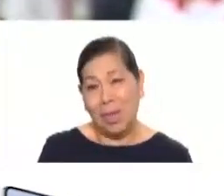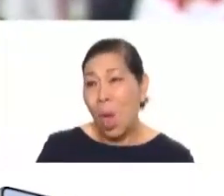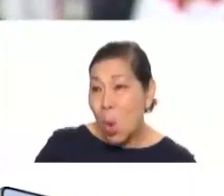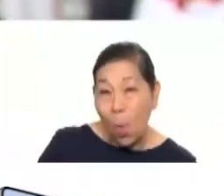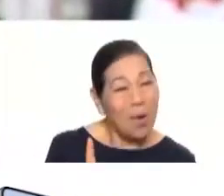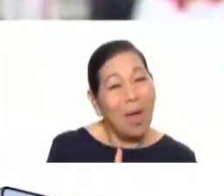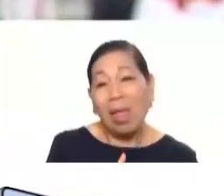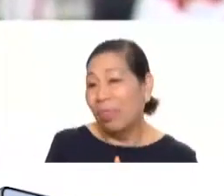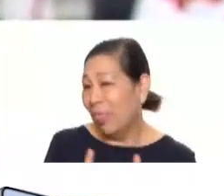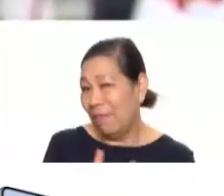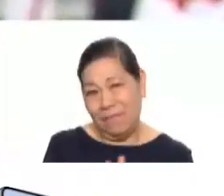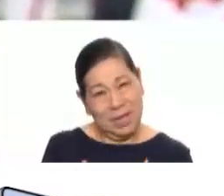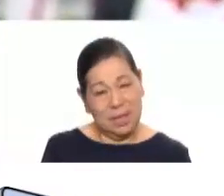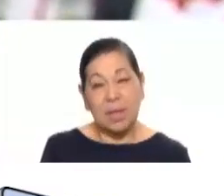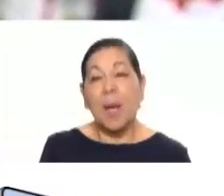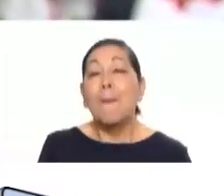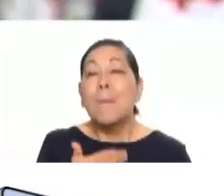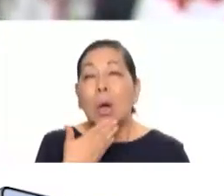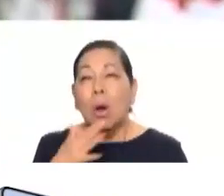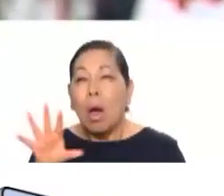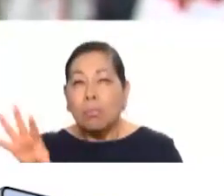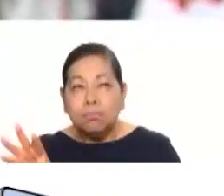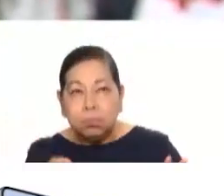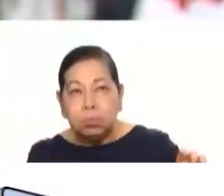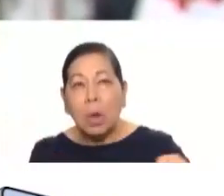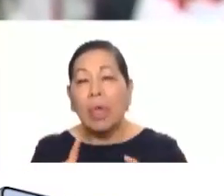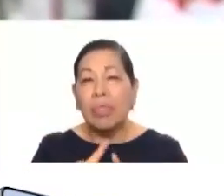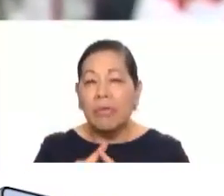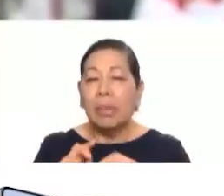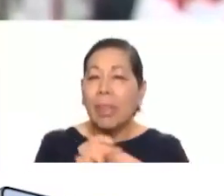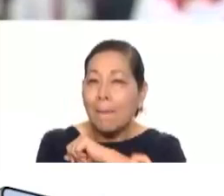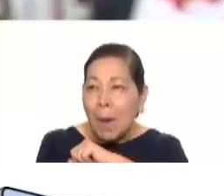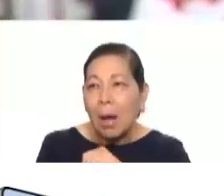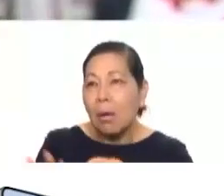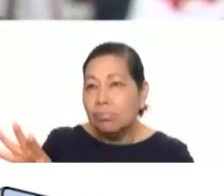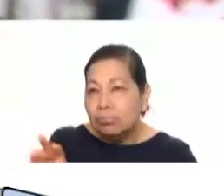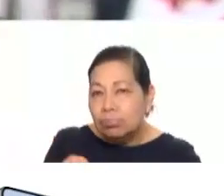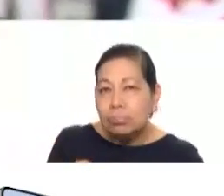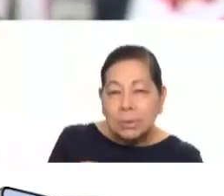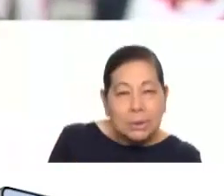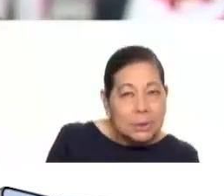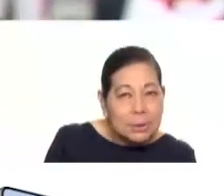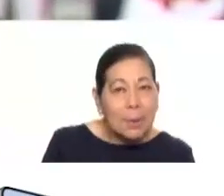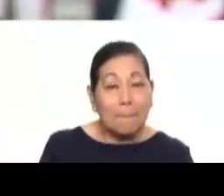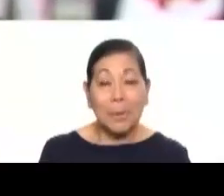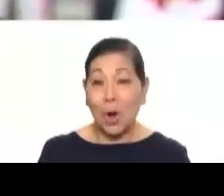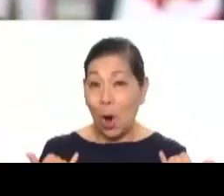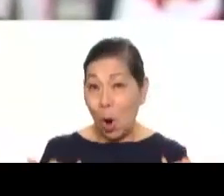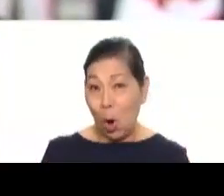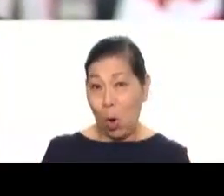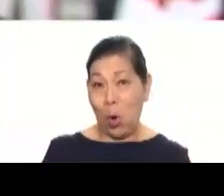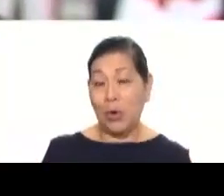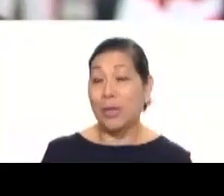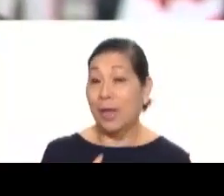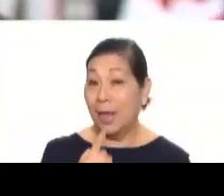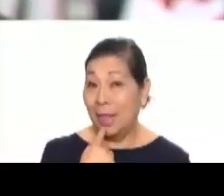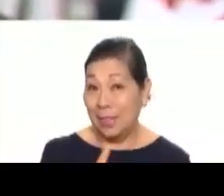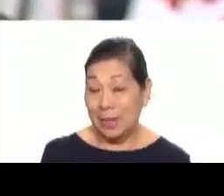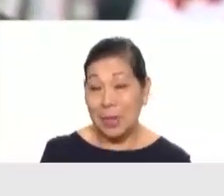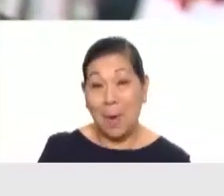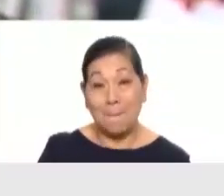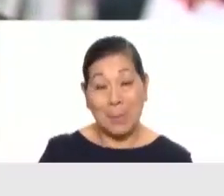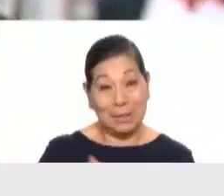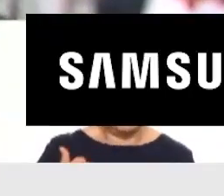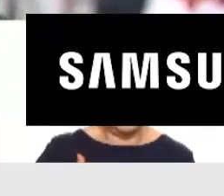en virtud a ello se toma lo mejor de lo mejor de cada uno de estos planes para poder ser aplicados. Hoy, como lo ha manifestado nuestro ministro